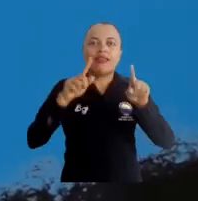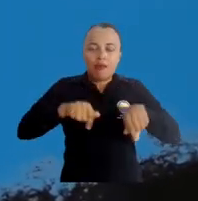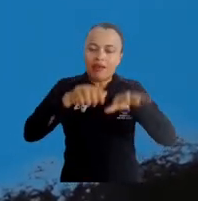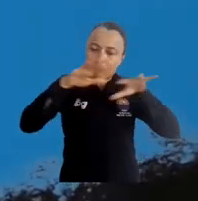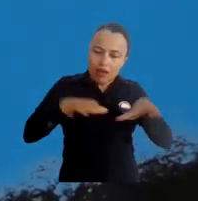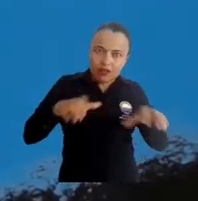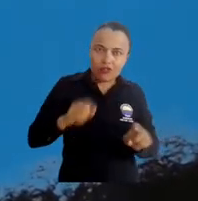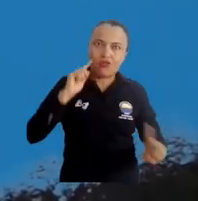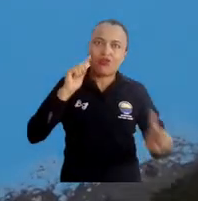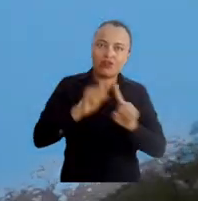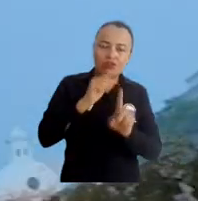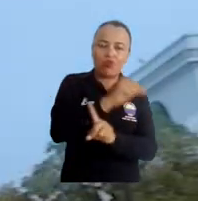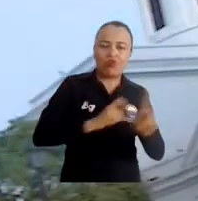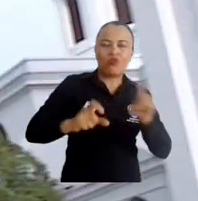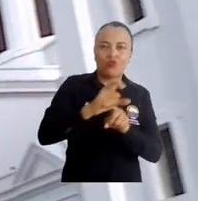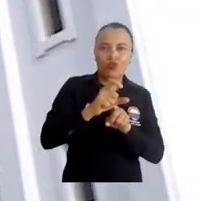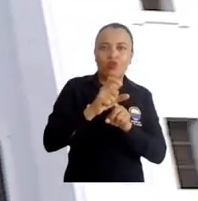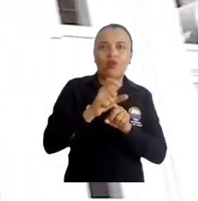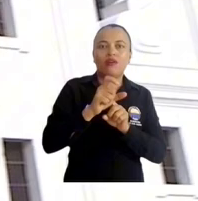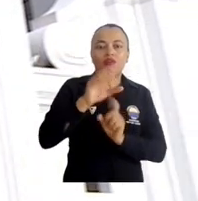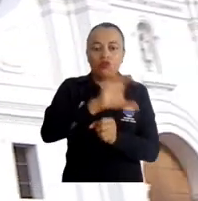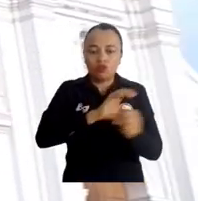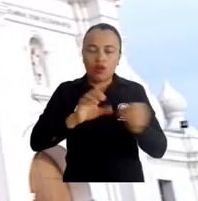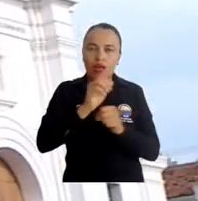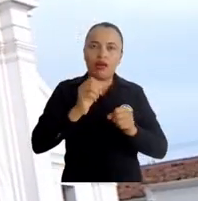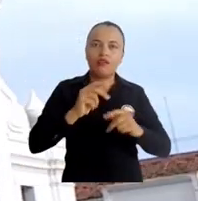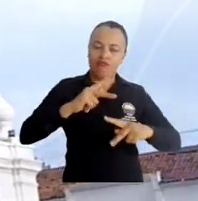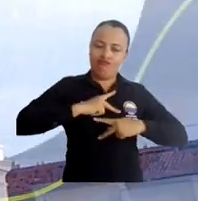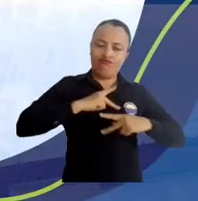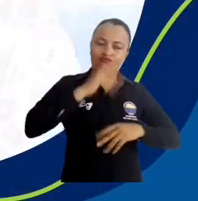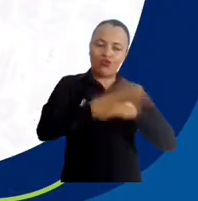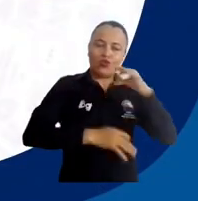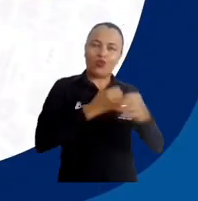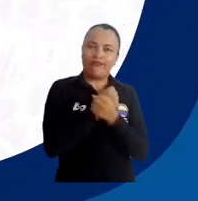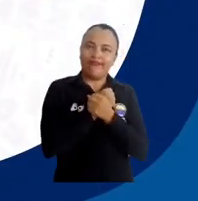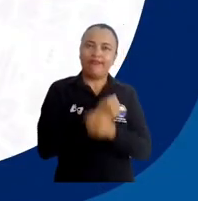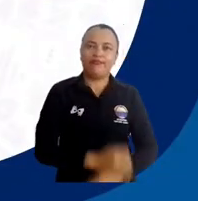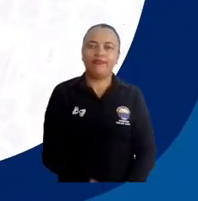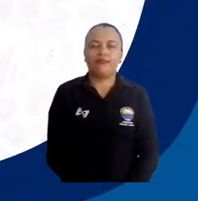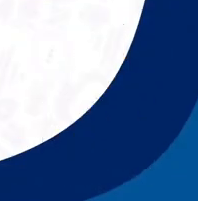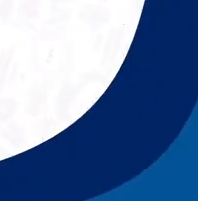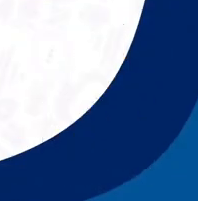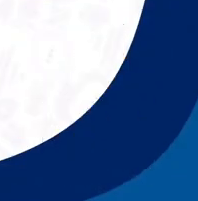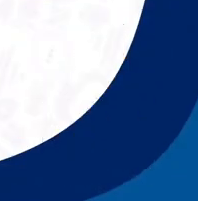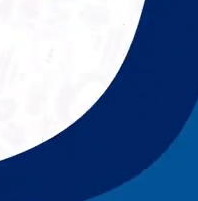acciones a través de la cultura ciudadana y el sentido de pertenencia.